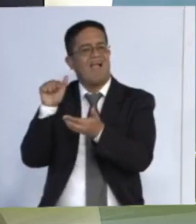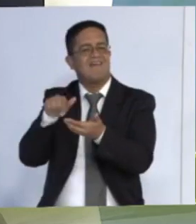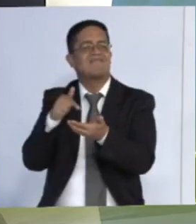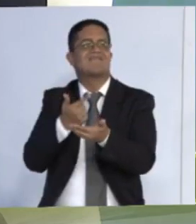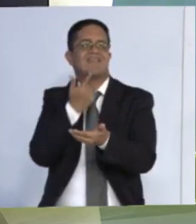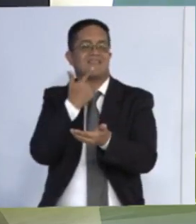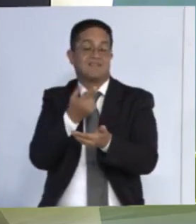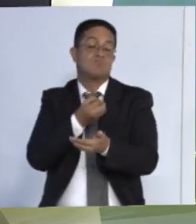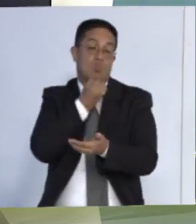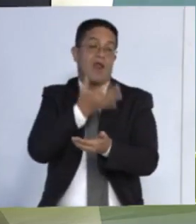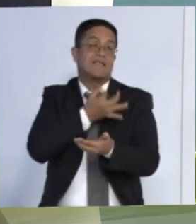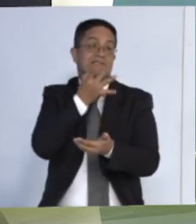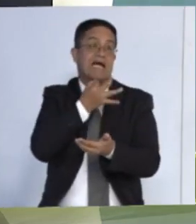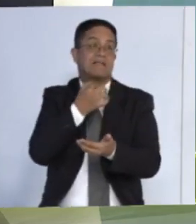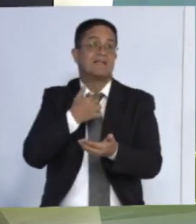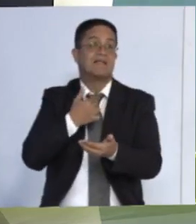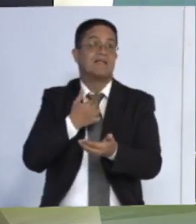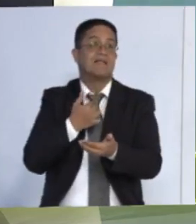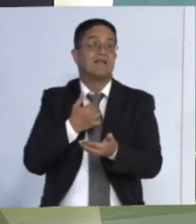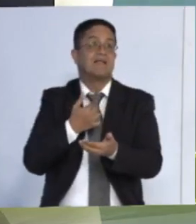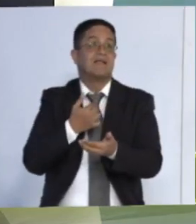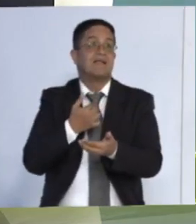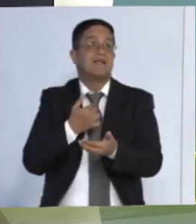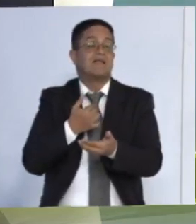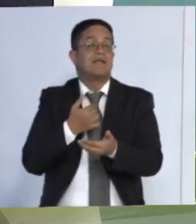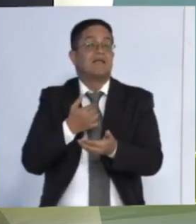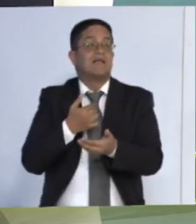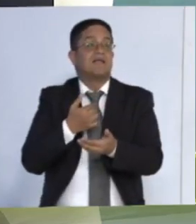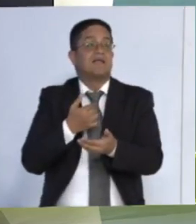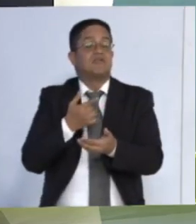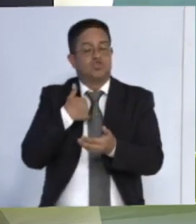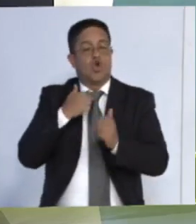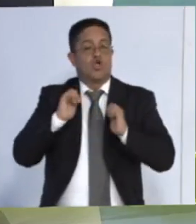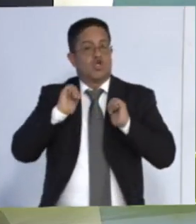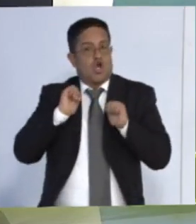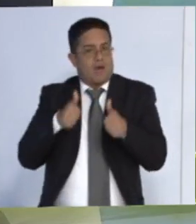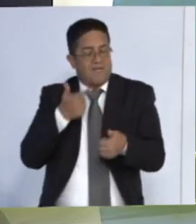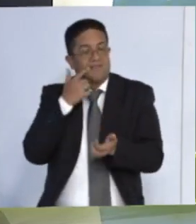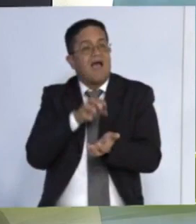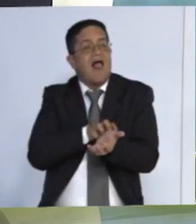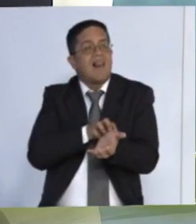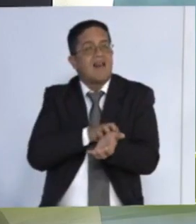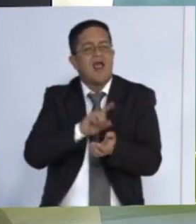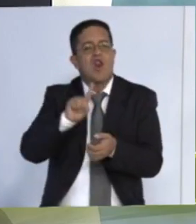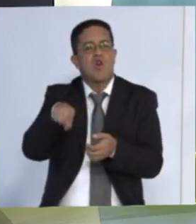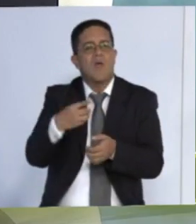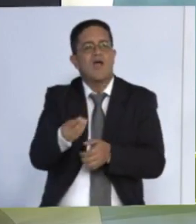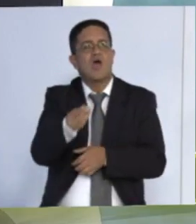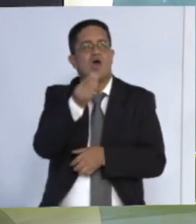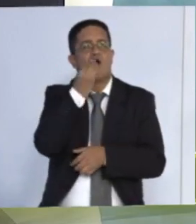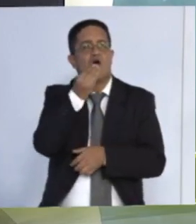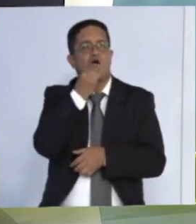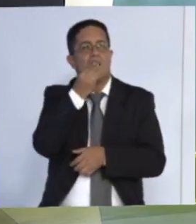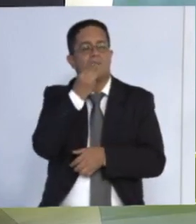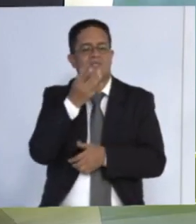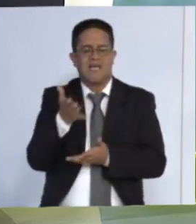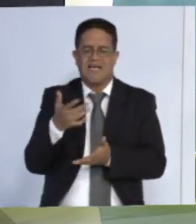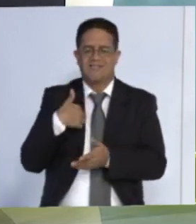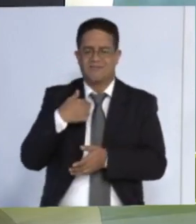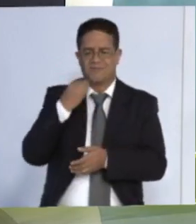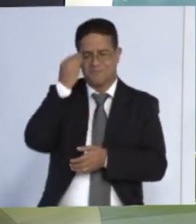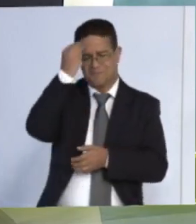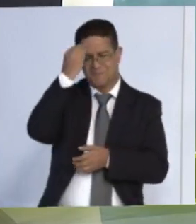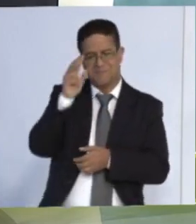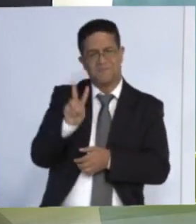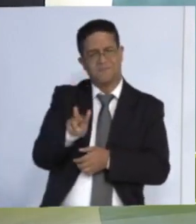Aguilares-2381 dice, buenas tardes, saludos doctor. Desde el 2010 comencé a presentar una alergia de haber comido ataduras, no sé si cambió el nombre,